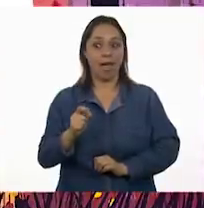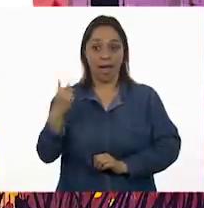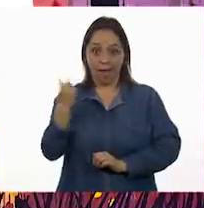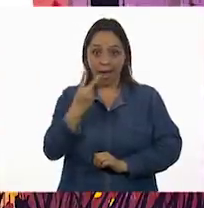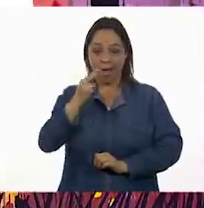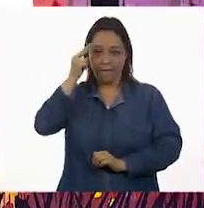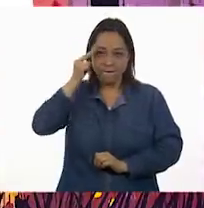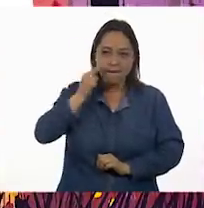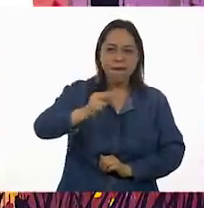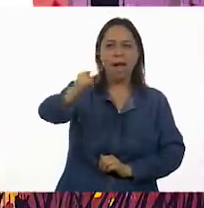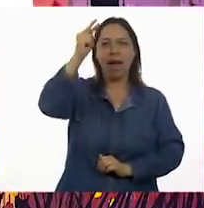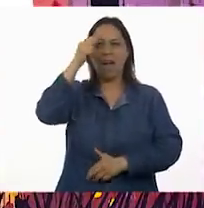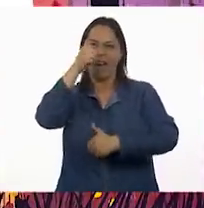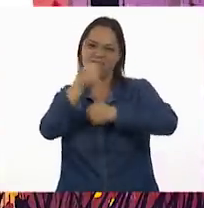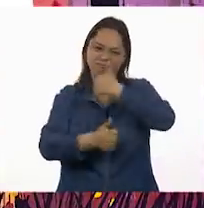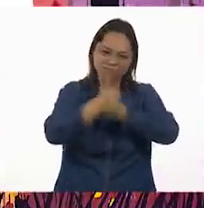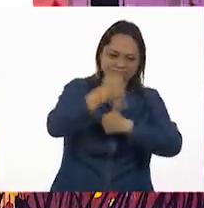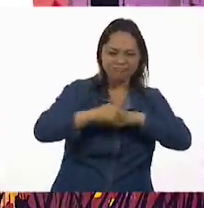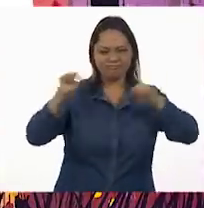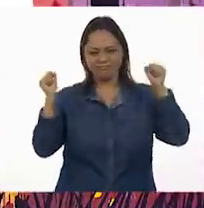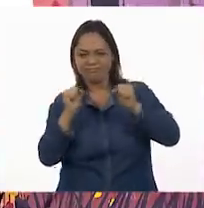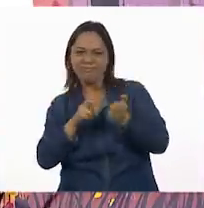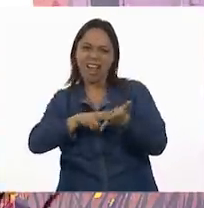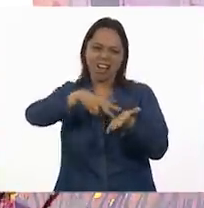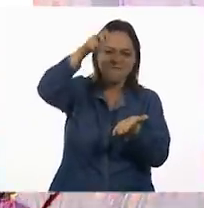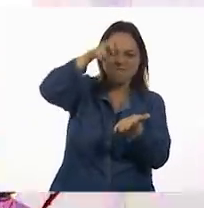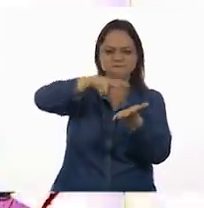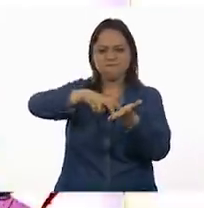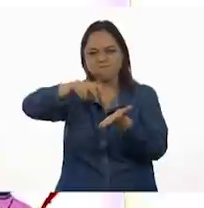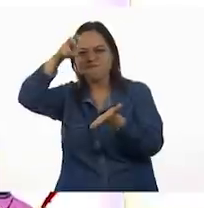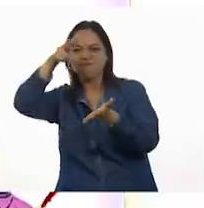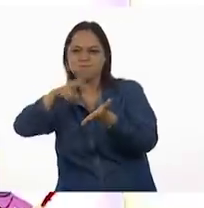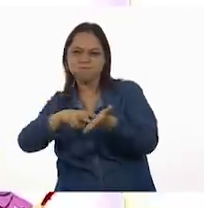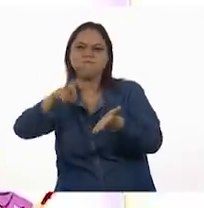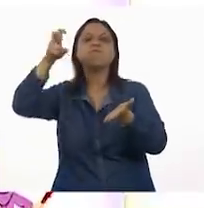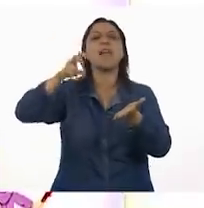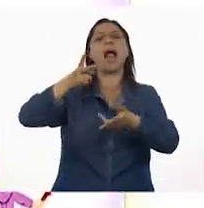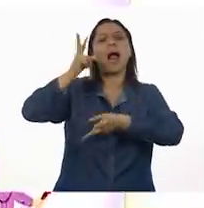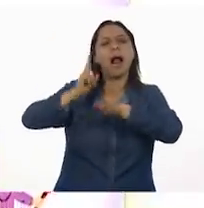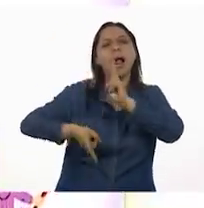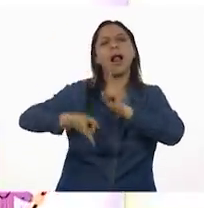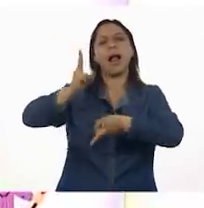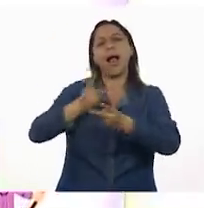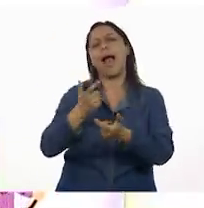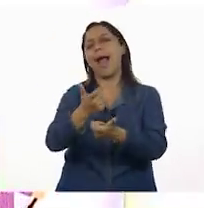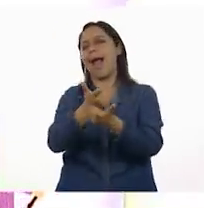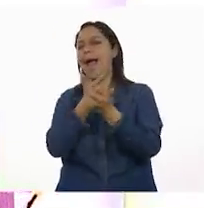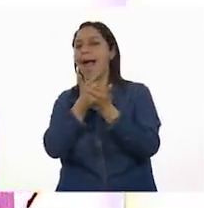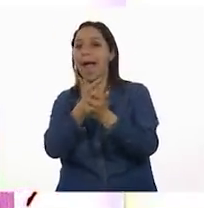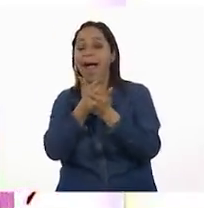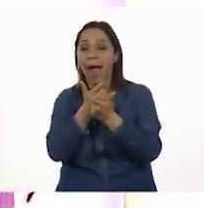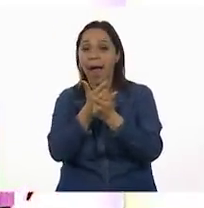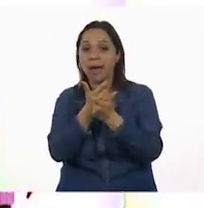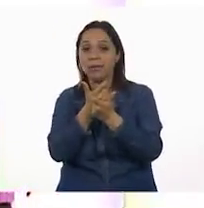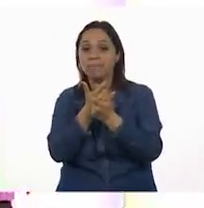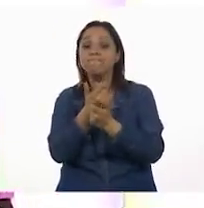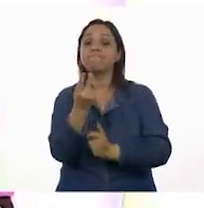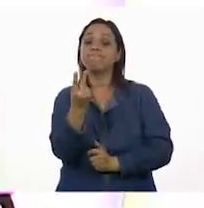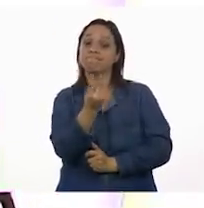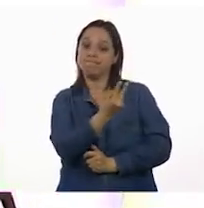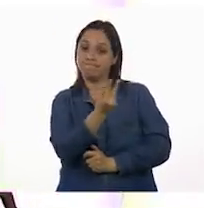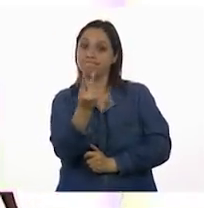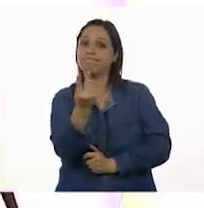viajes, carreras, saltos, vuelos, sus charlas, risas, él y